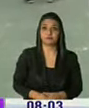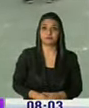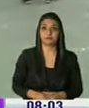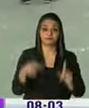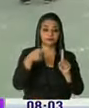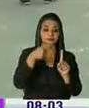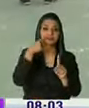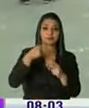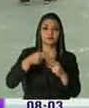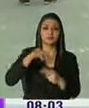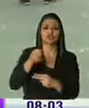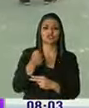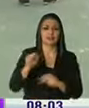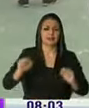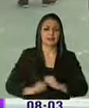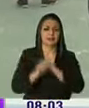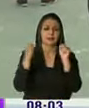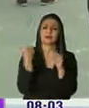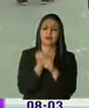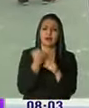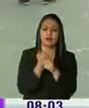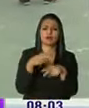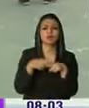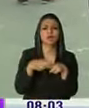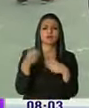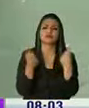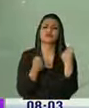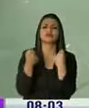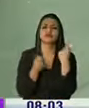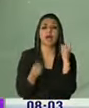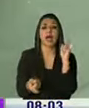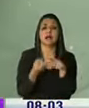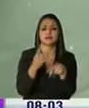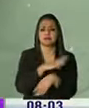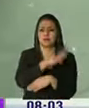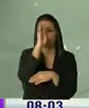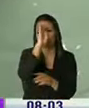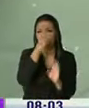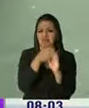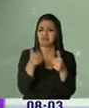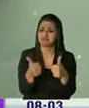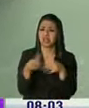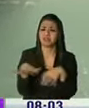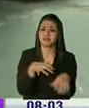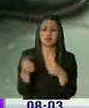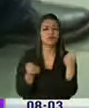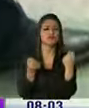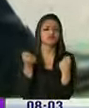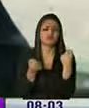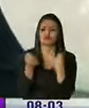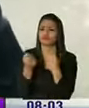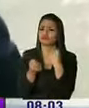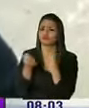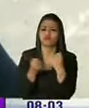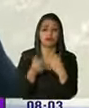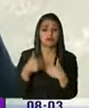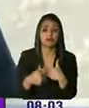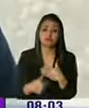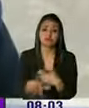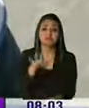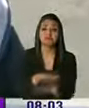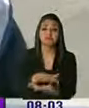José salió a trabajar temprano, quería regresar a casa pasado el mediodía. La mañana estaba movida, el hombre nunca se imaginó que todo iba a tomar un